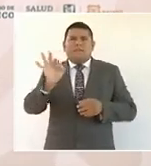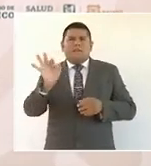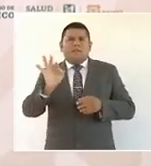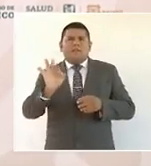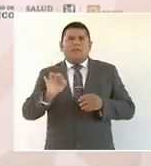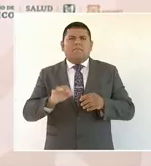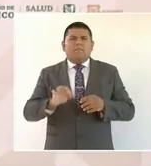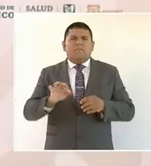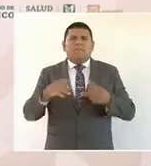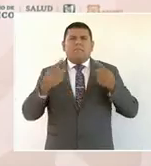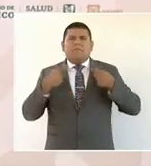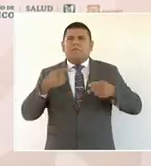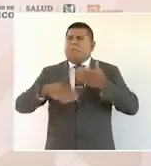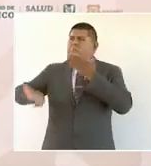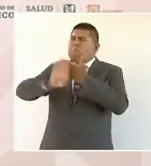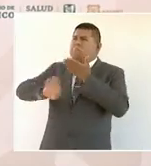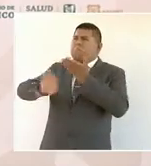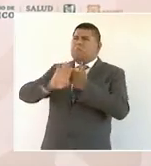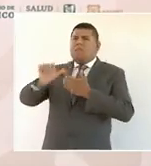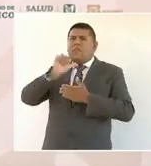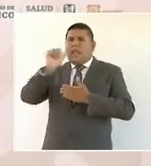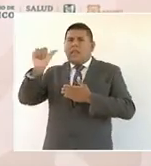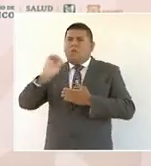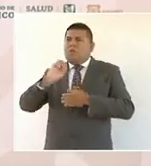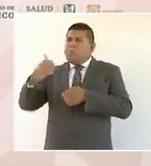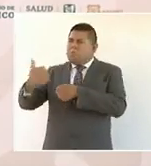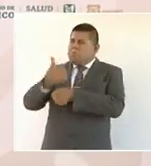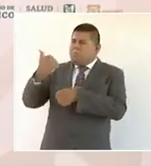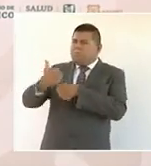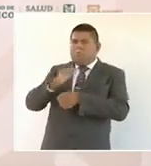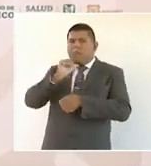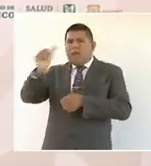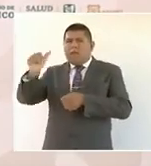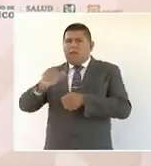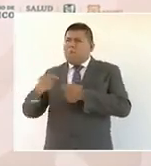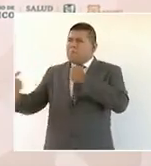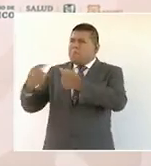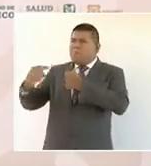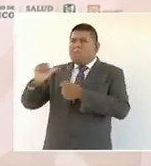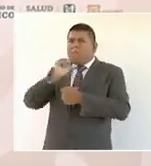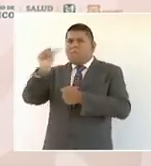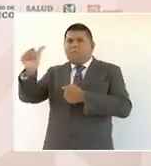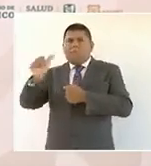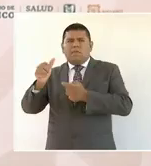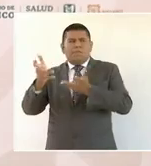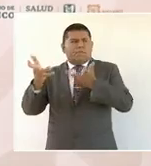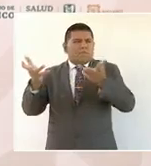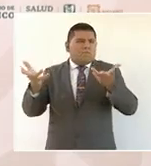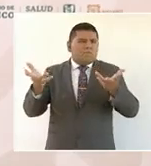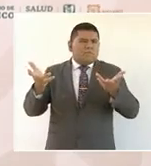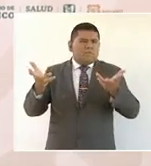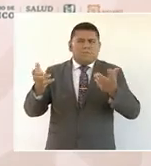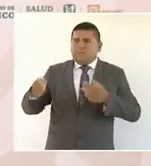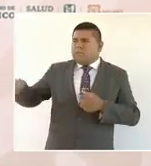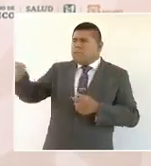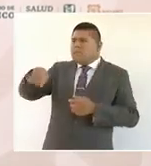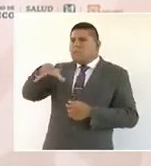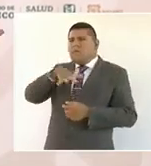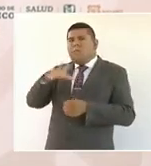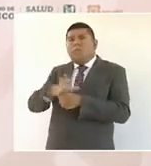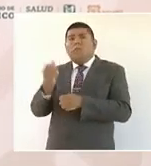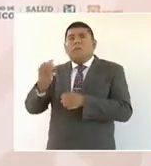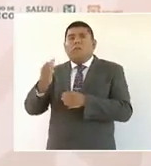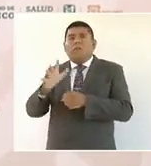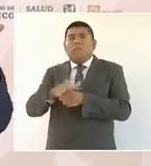ninguna oposición, si no hubiese reacción, ¿por qué se habla de los reaccionarios?